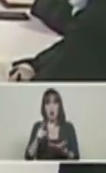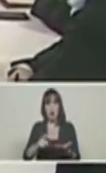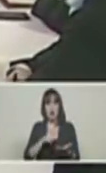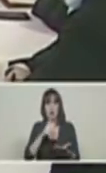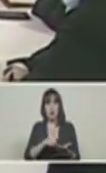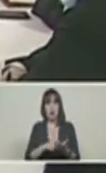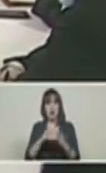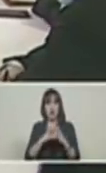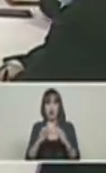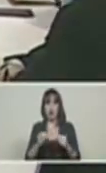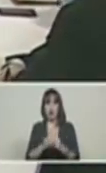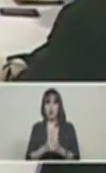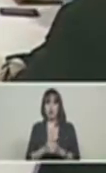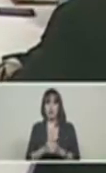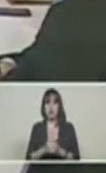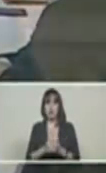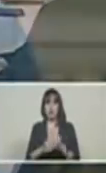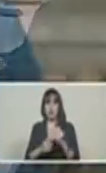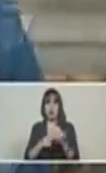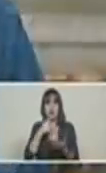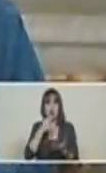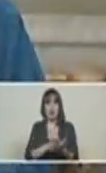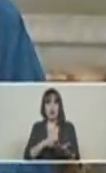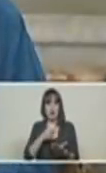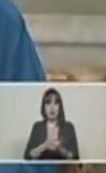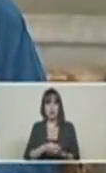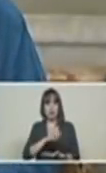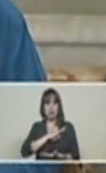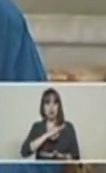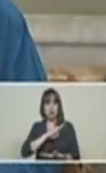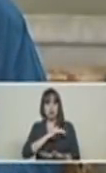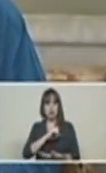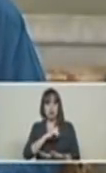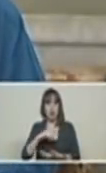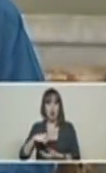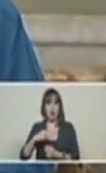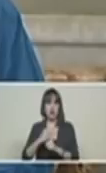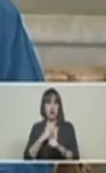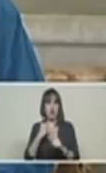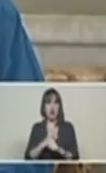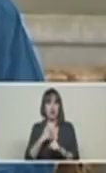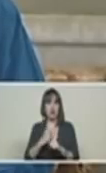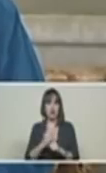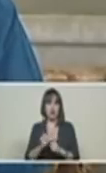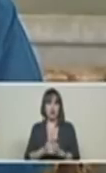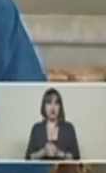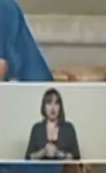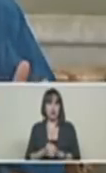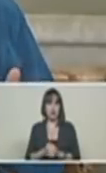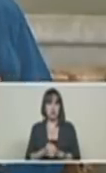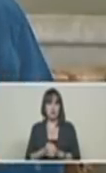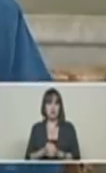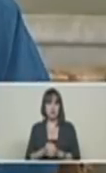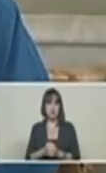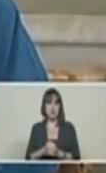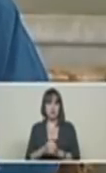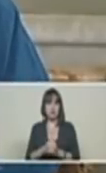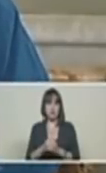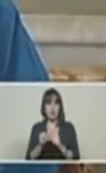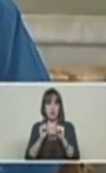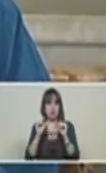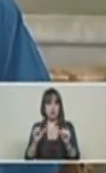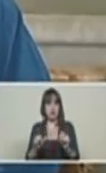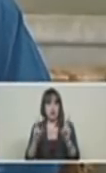sus remuneraciones a los trabajadores por cuenta propia. Un sistema nuevo, y puedo